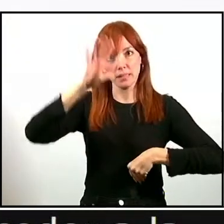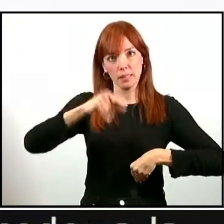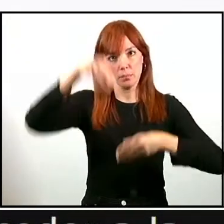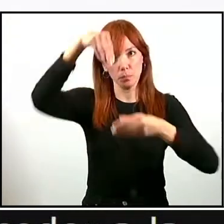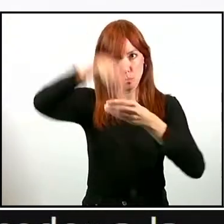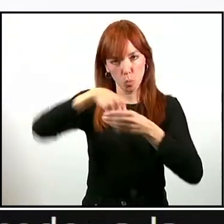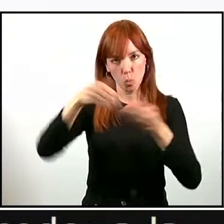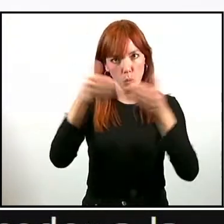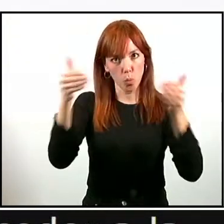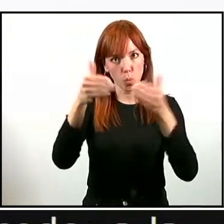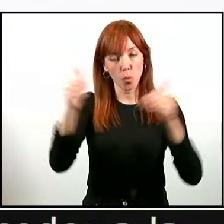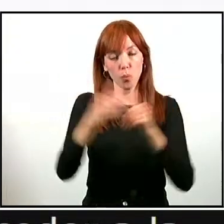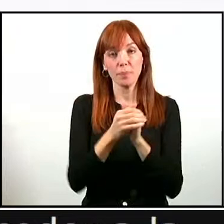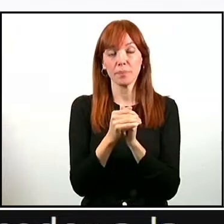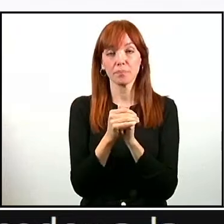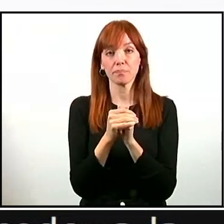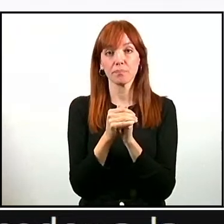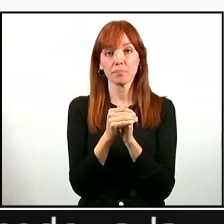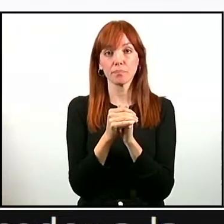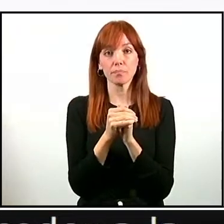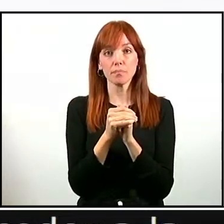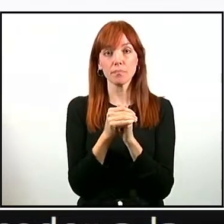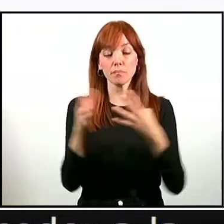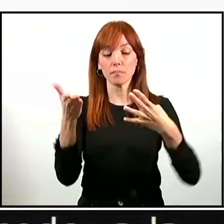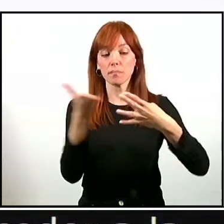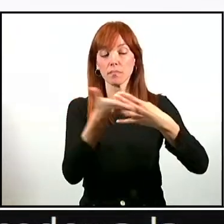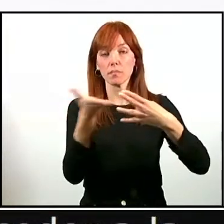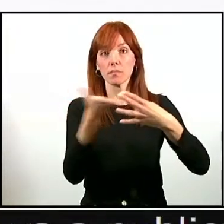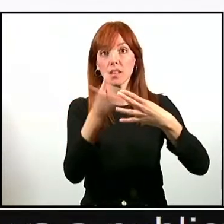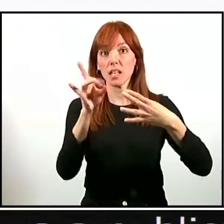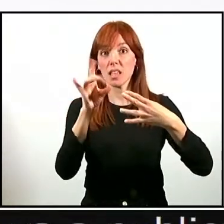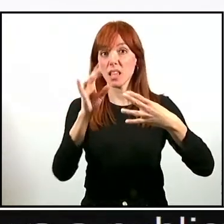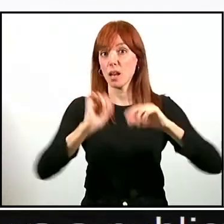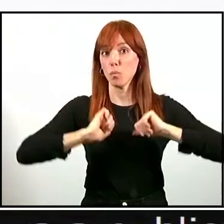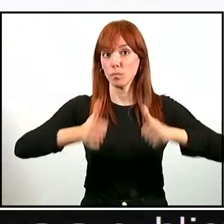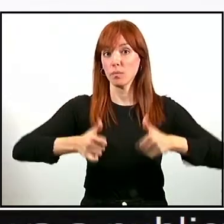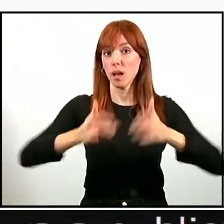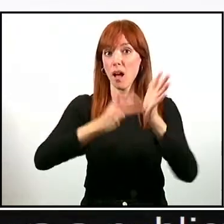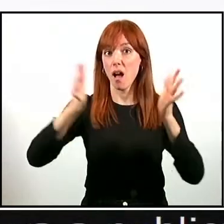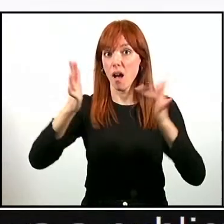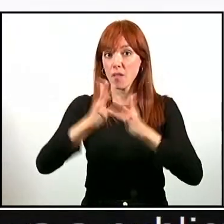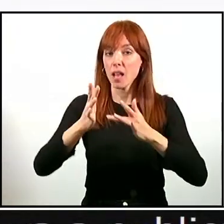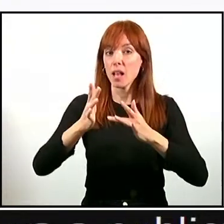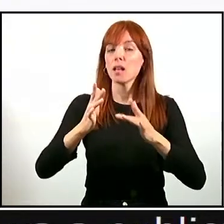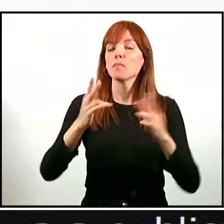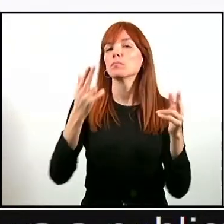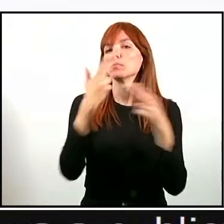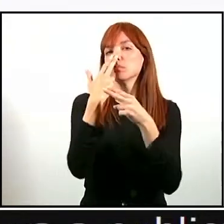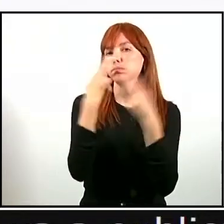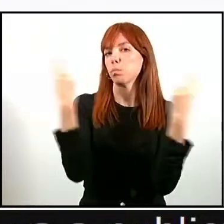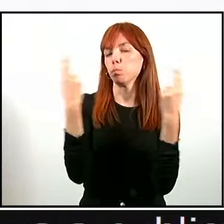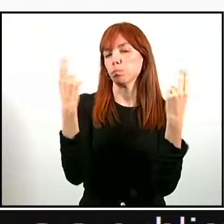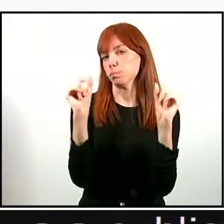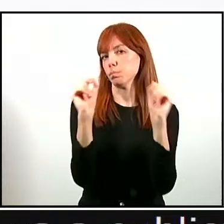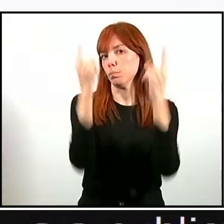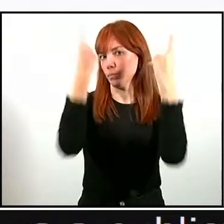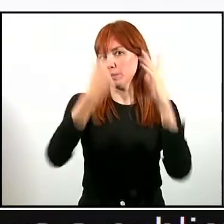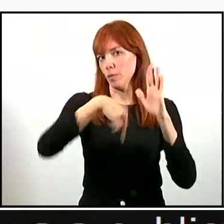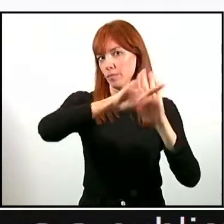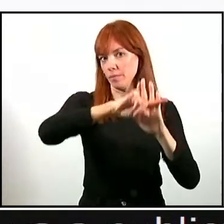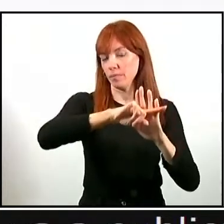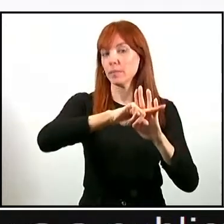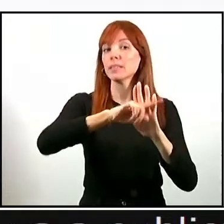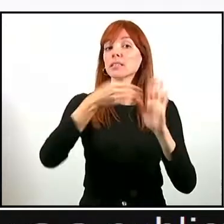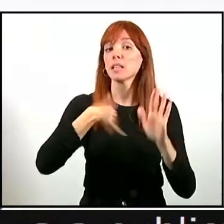a publicar en la primera quincena del mes de abril y una vez que se publique, todos aquellos que estén